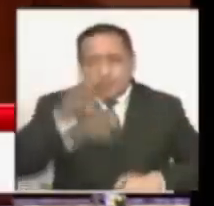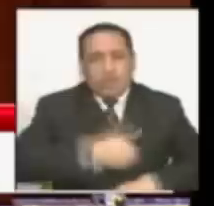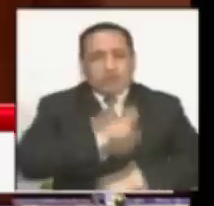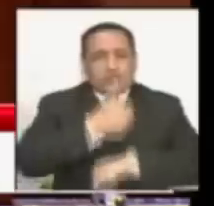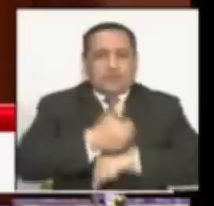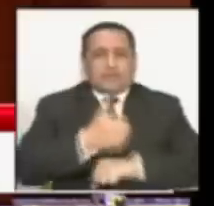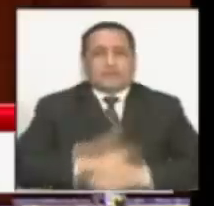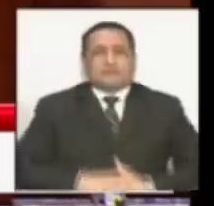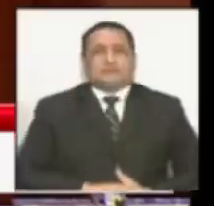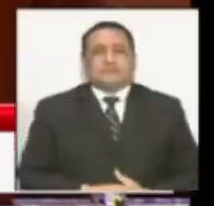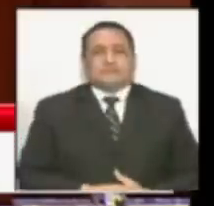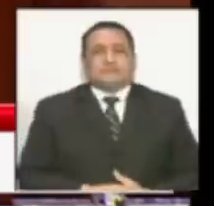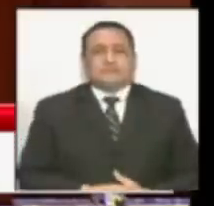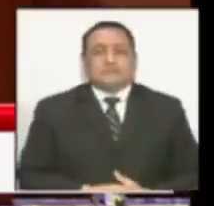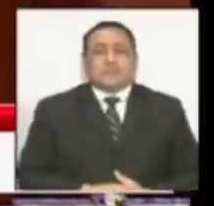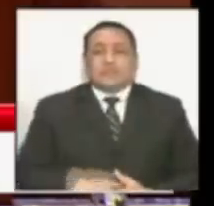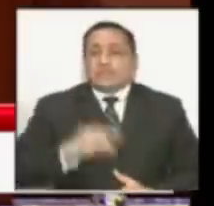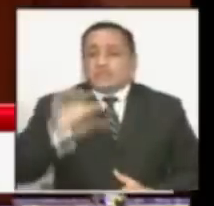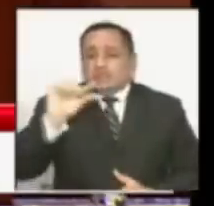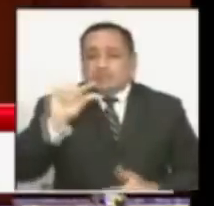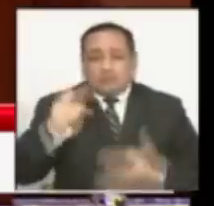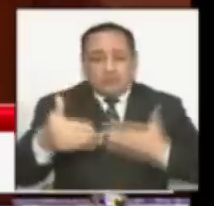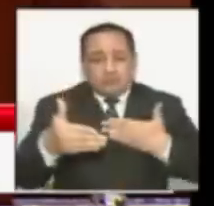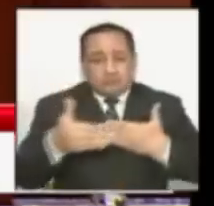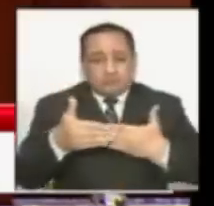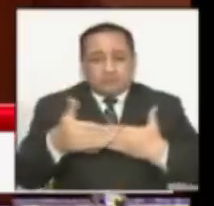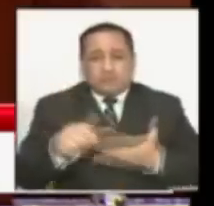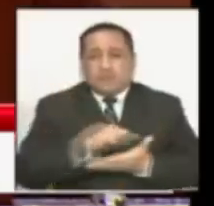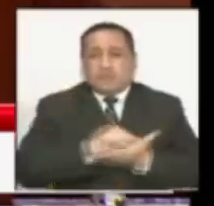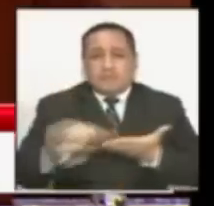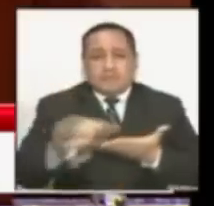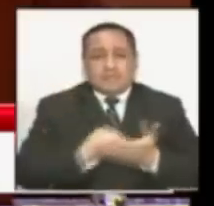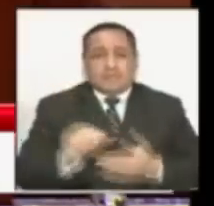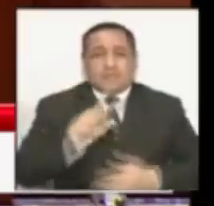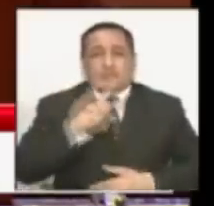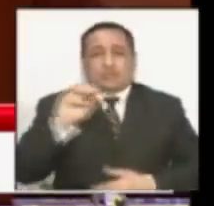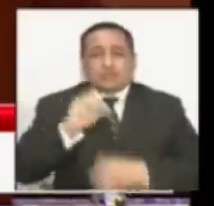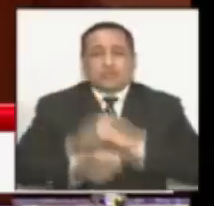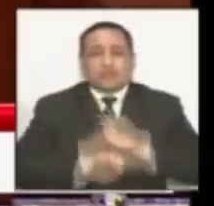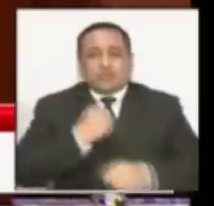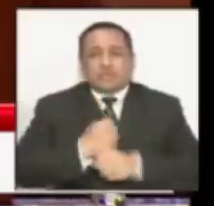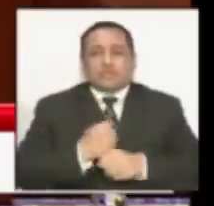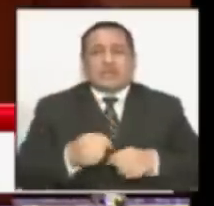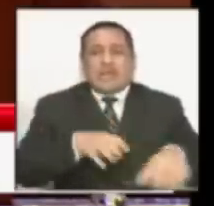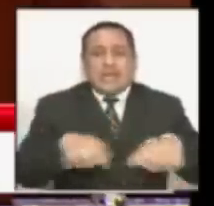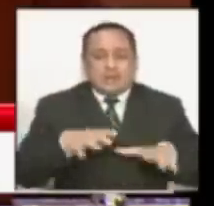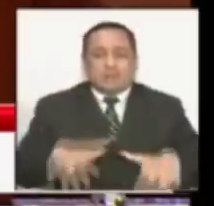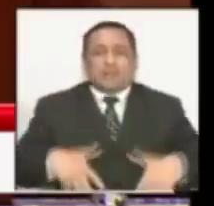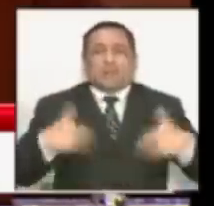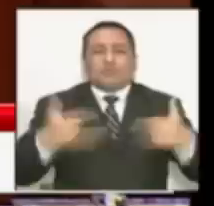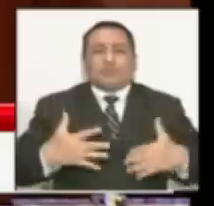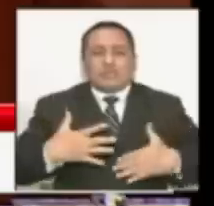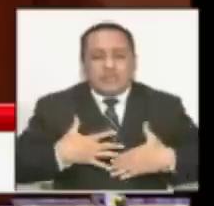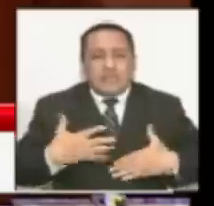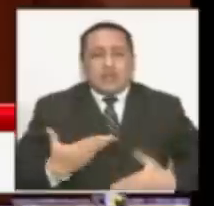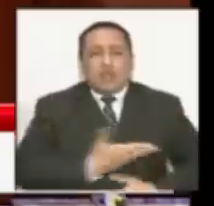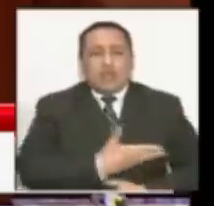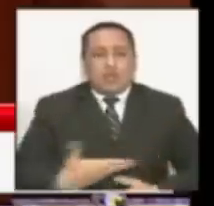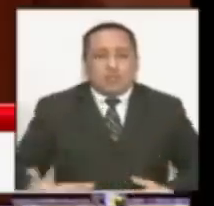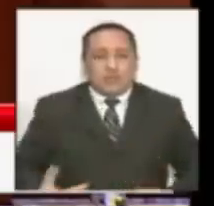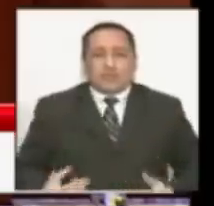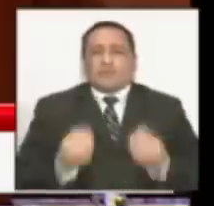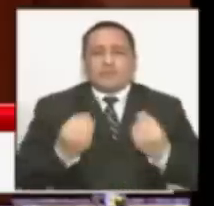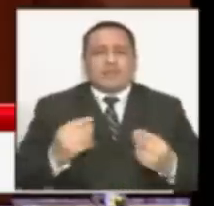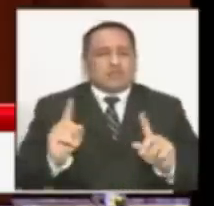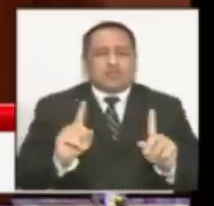peruanas, a pocos meses del Bicentenario haremos lo posible desde el Gobierno